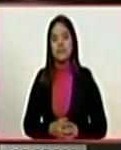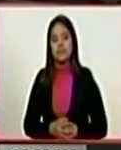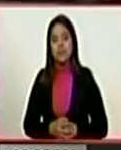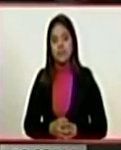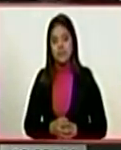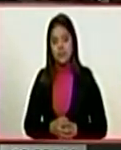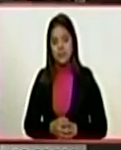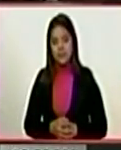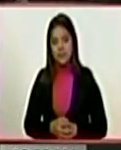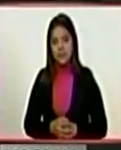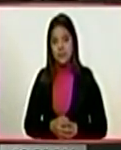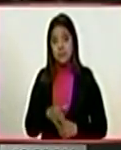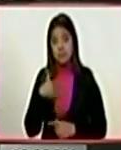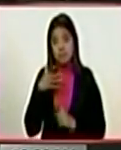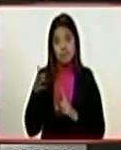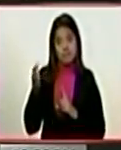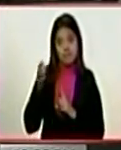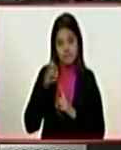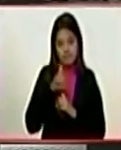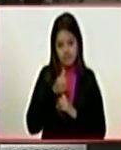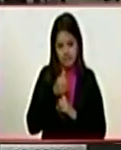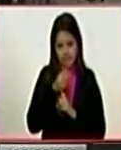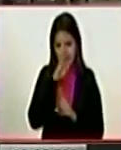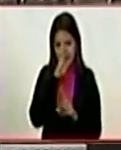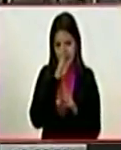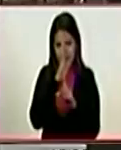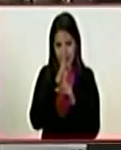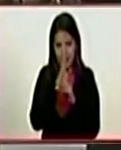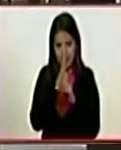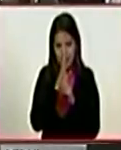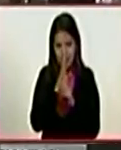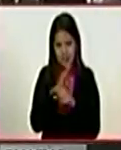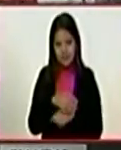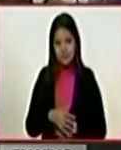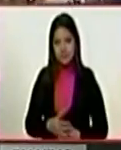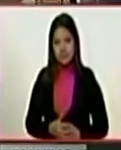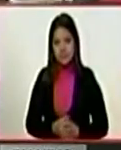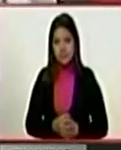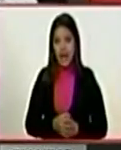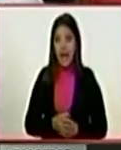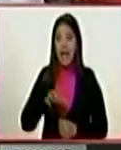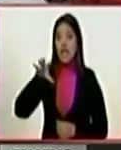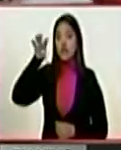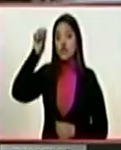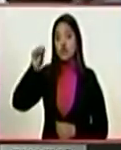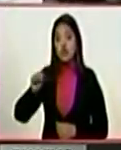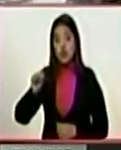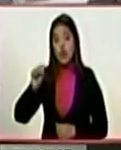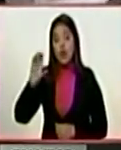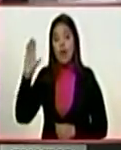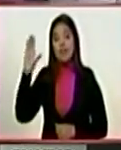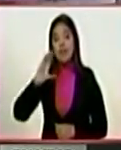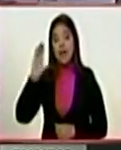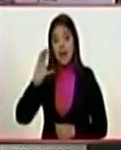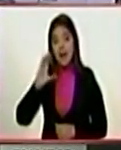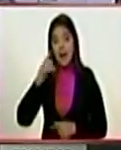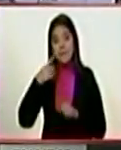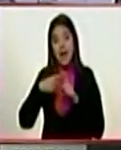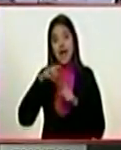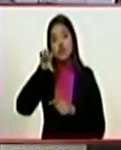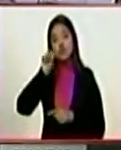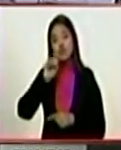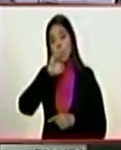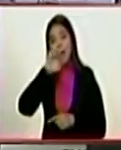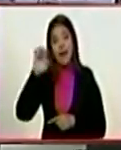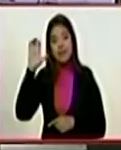manera se logra vincular de forma directa a el sur de Caracas con el sureste de Caracas. Si usted viene, por